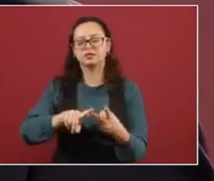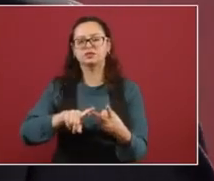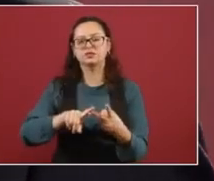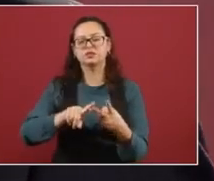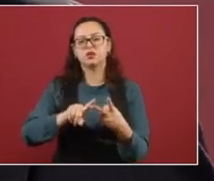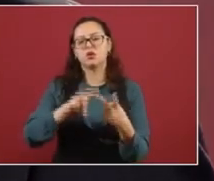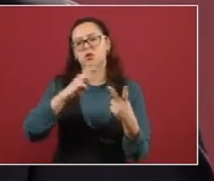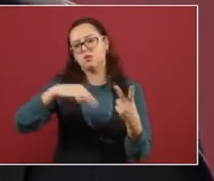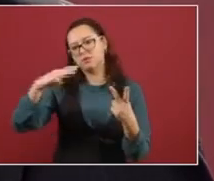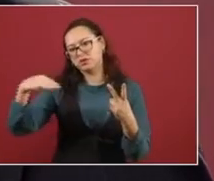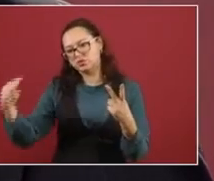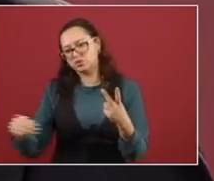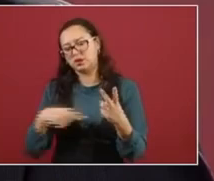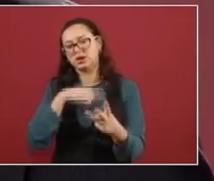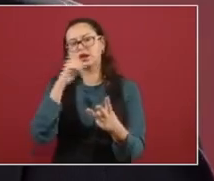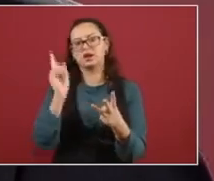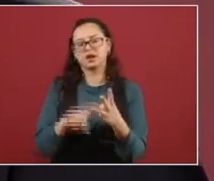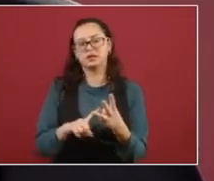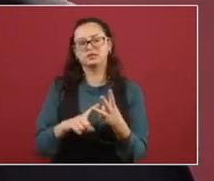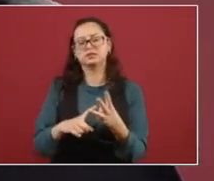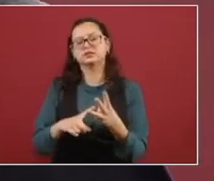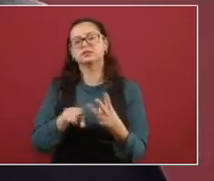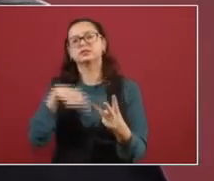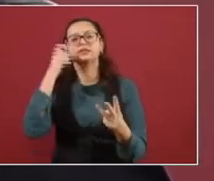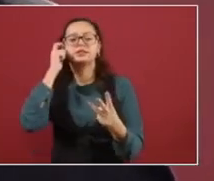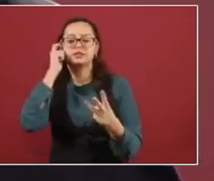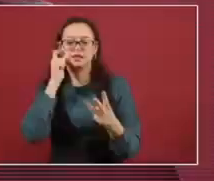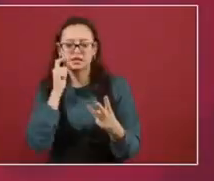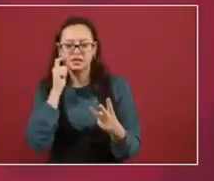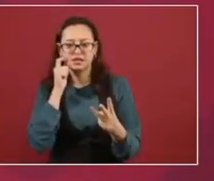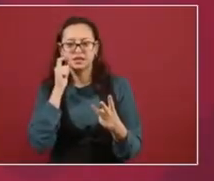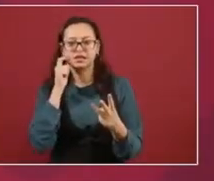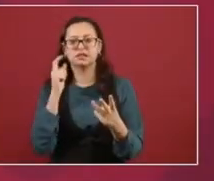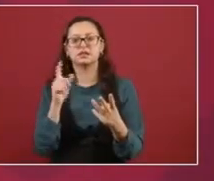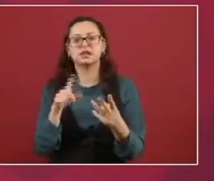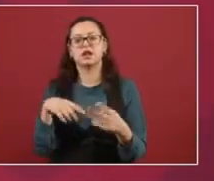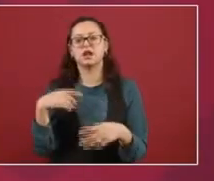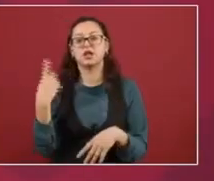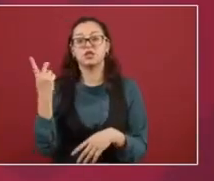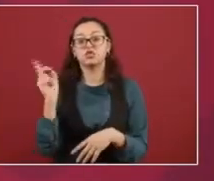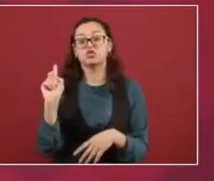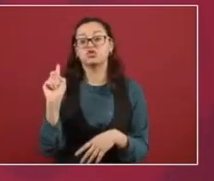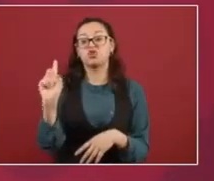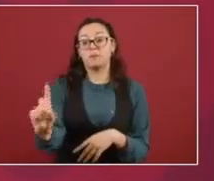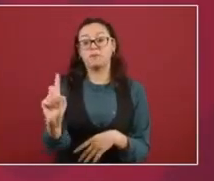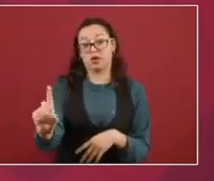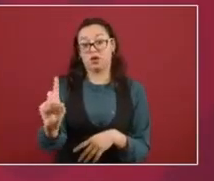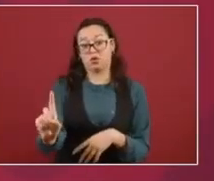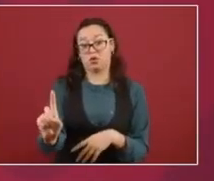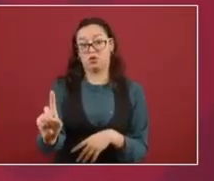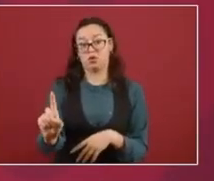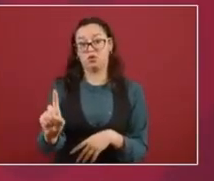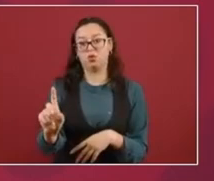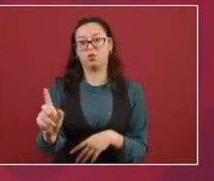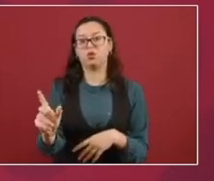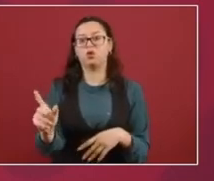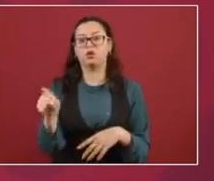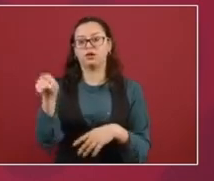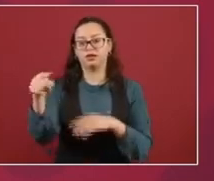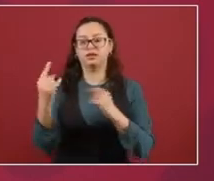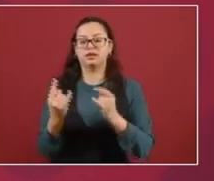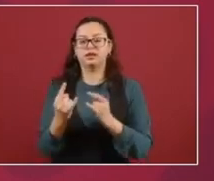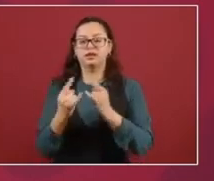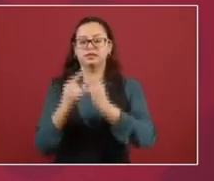regresamos a Guerrero, porque vamos a estar el domingo próximo en la inauguración del